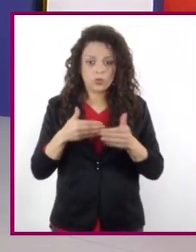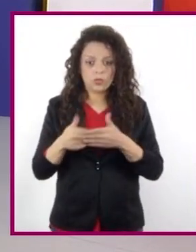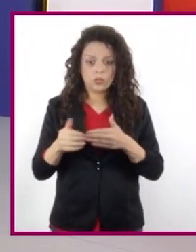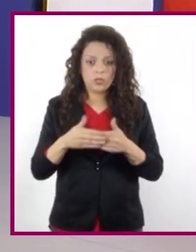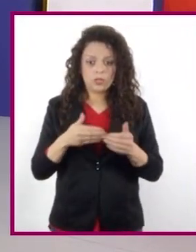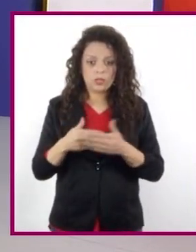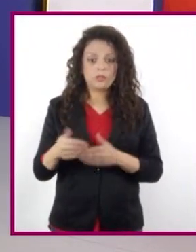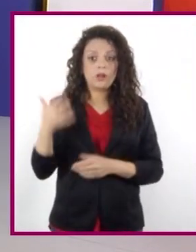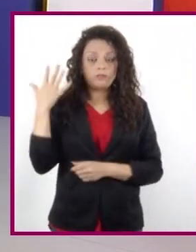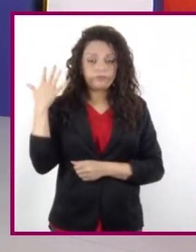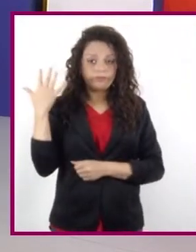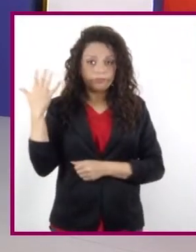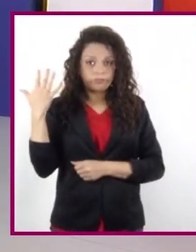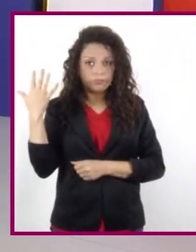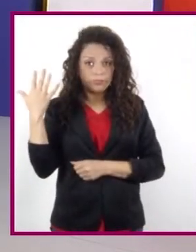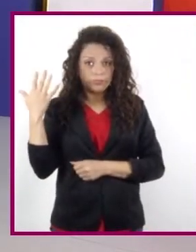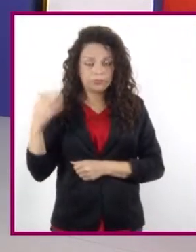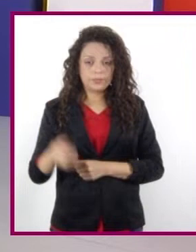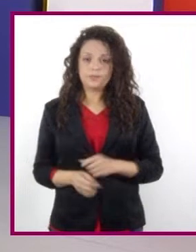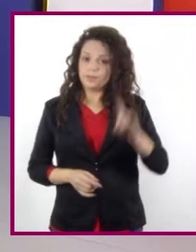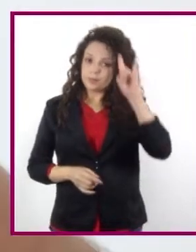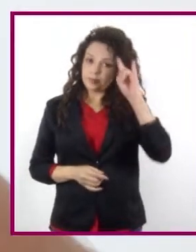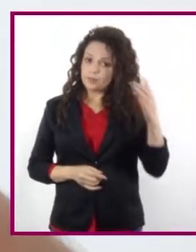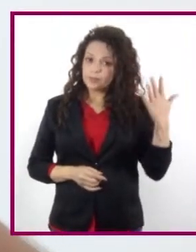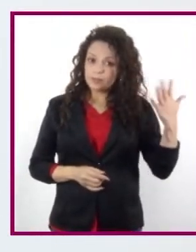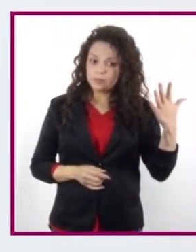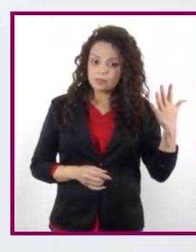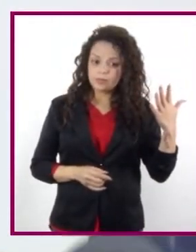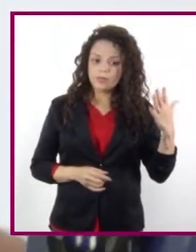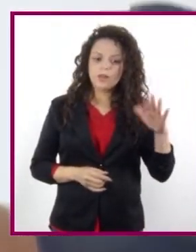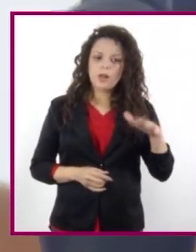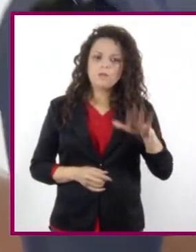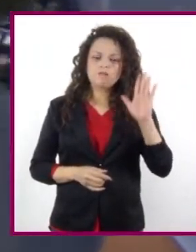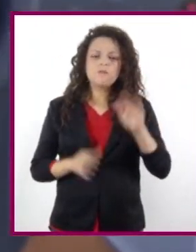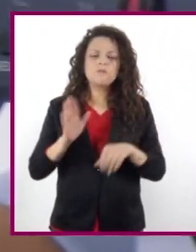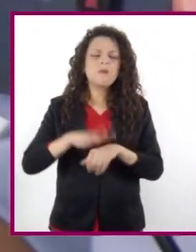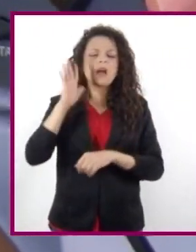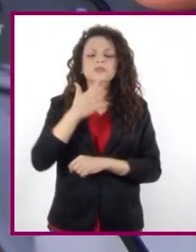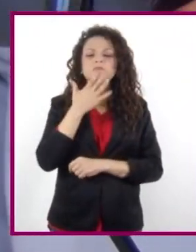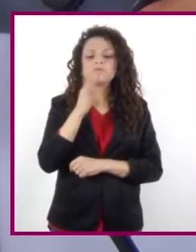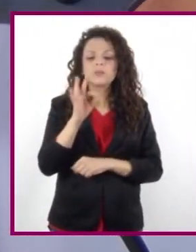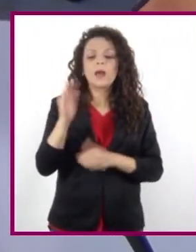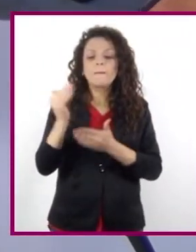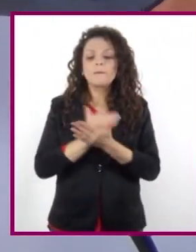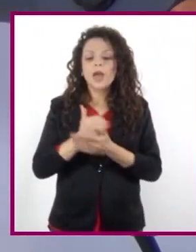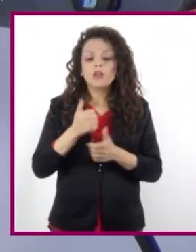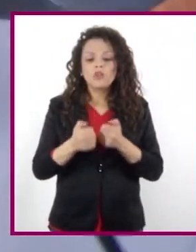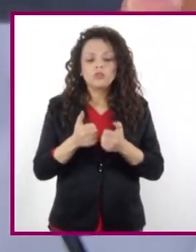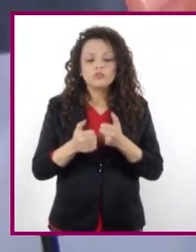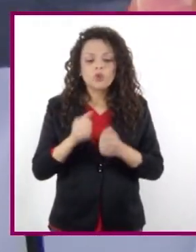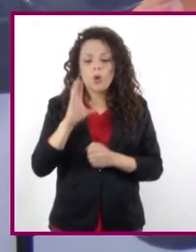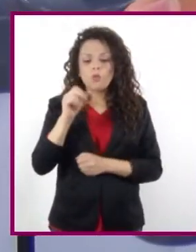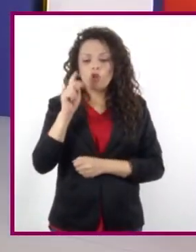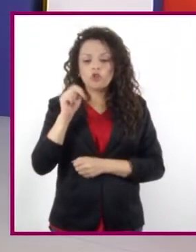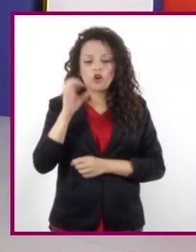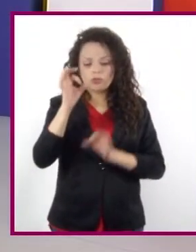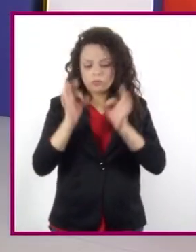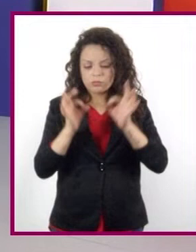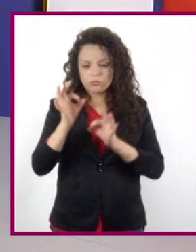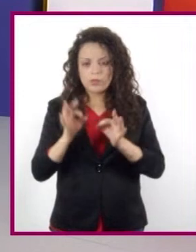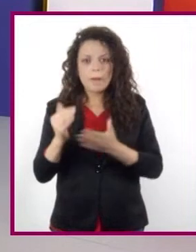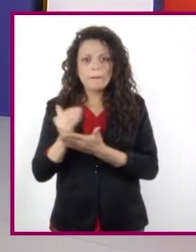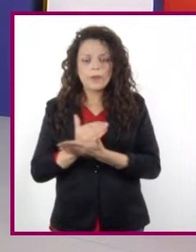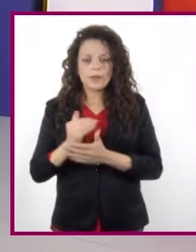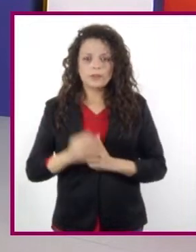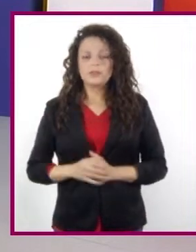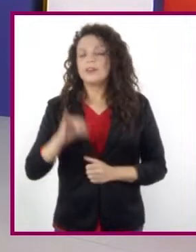derecha. El que tienes en la mano izquierda es mucho más sencillo ya que tiene menos botones. Es correcto.